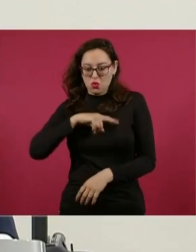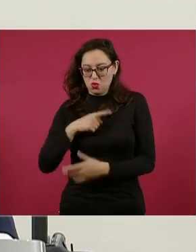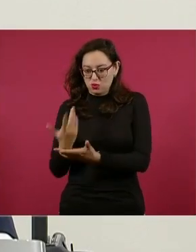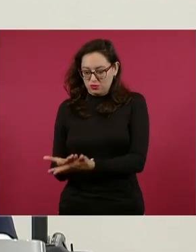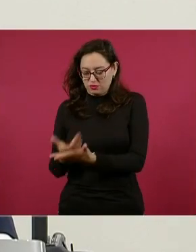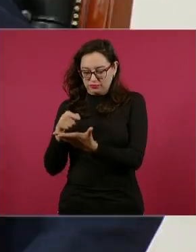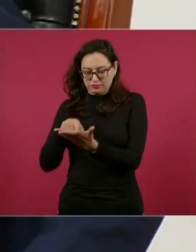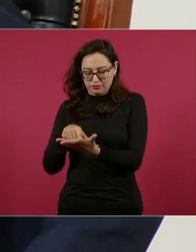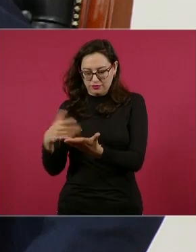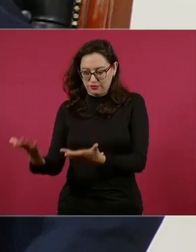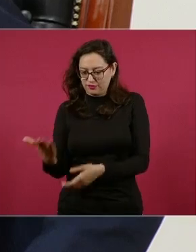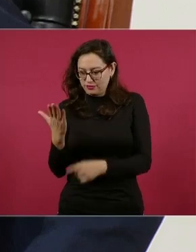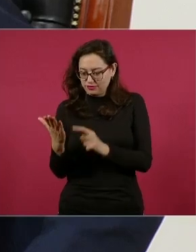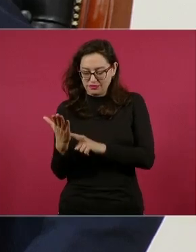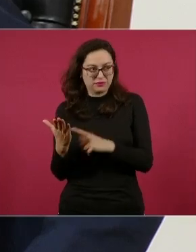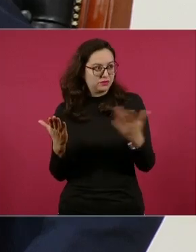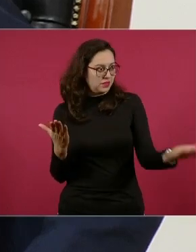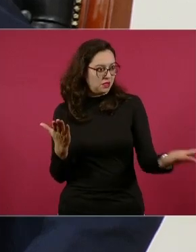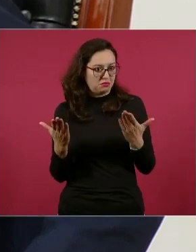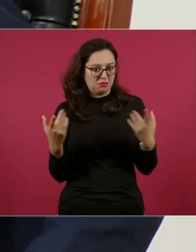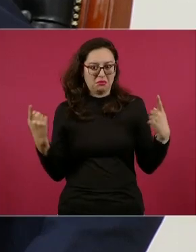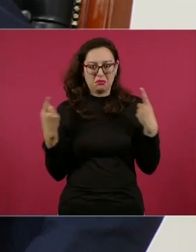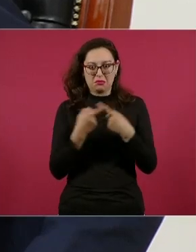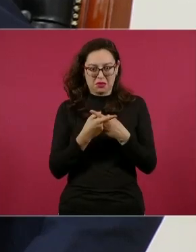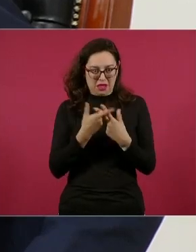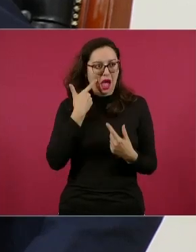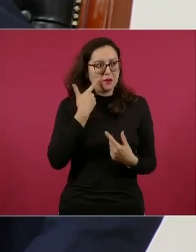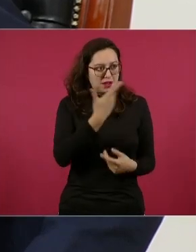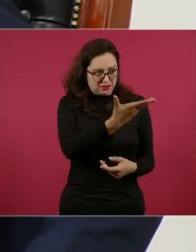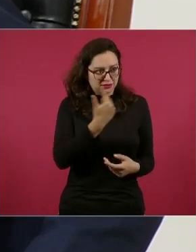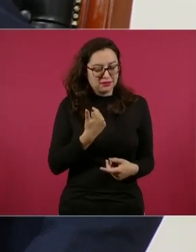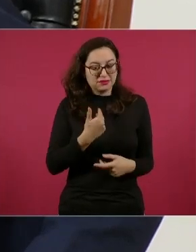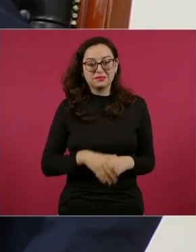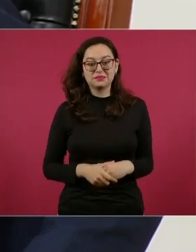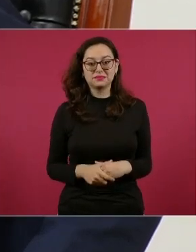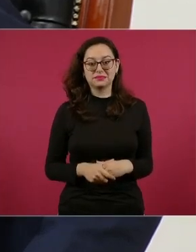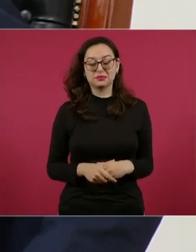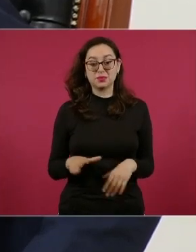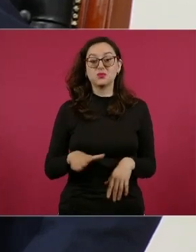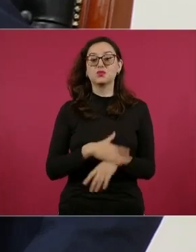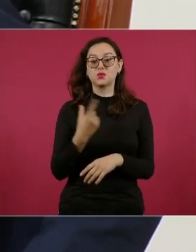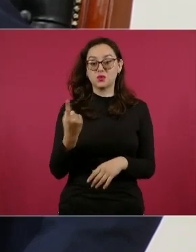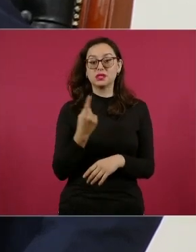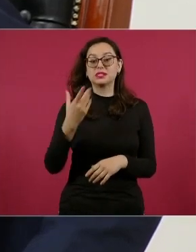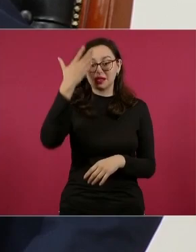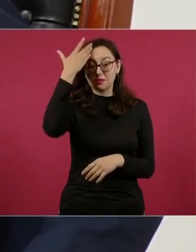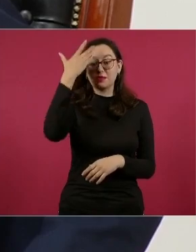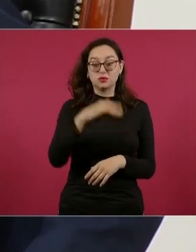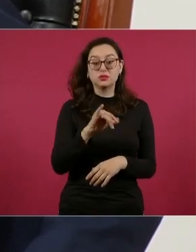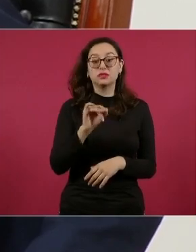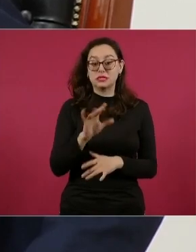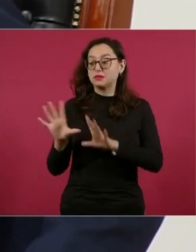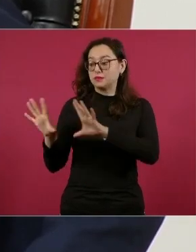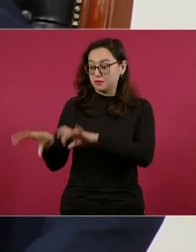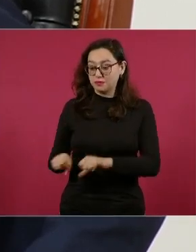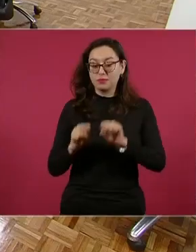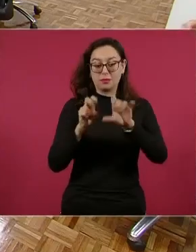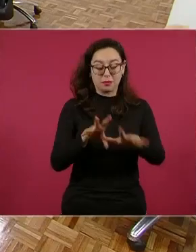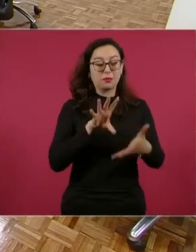de que sí estuvieron los muchachos y que se los llevaron de ahí, no a todos, sino a un